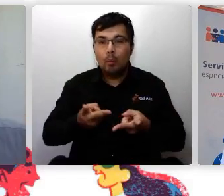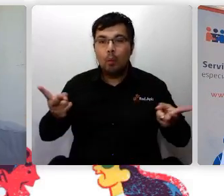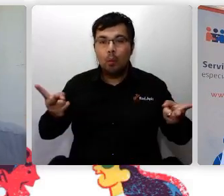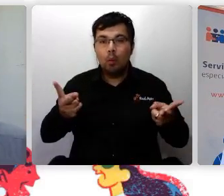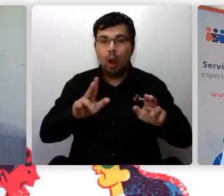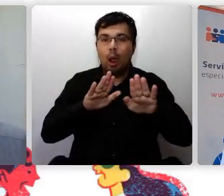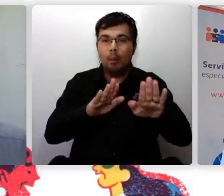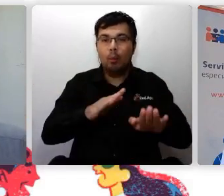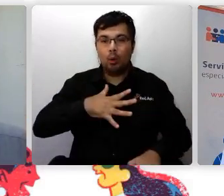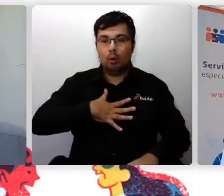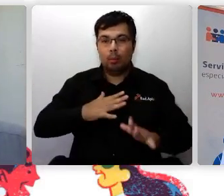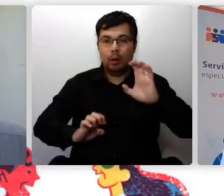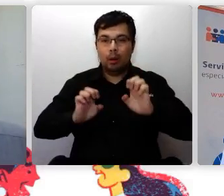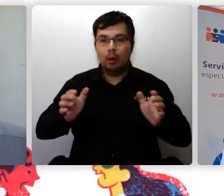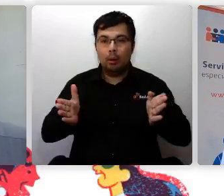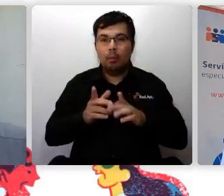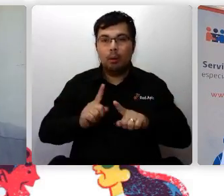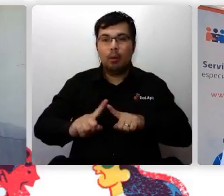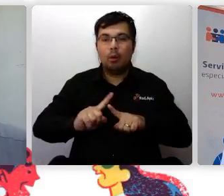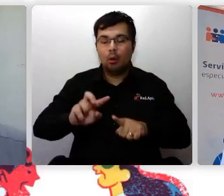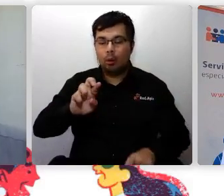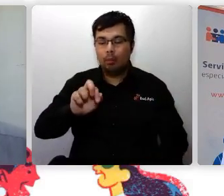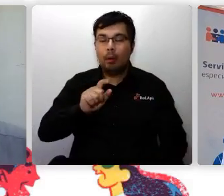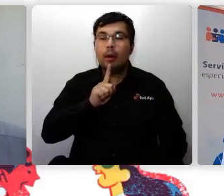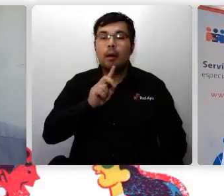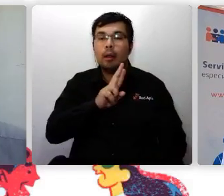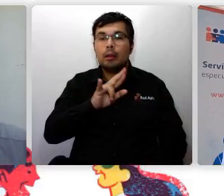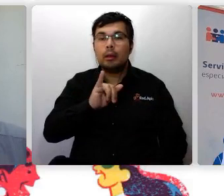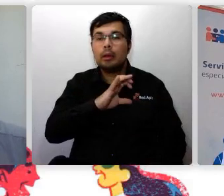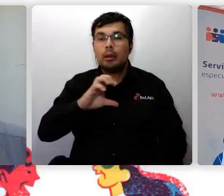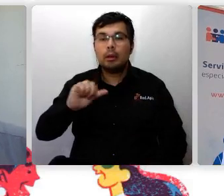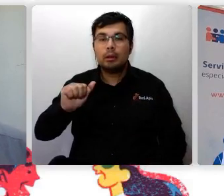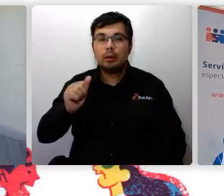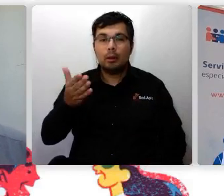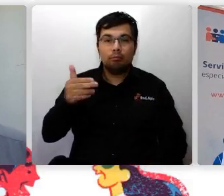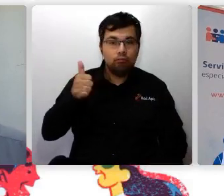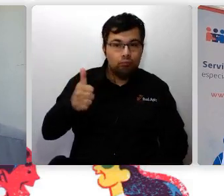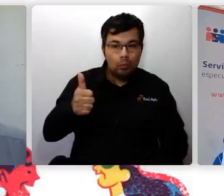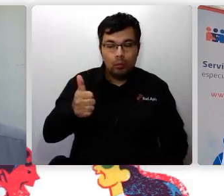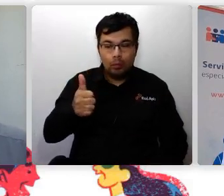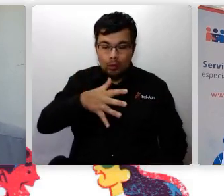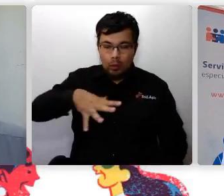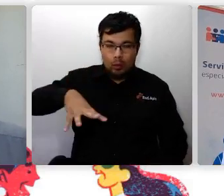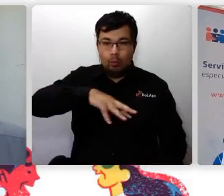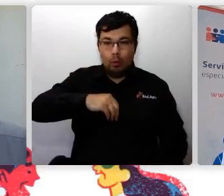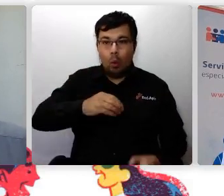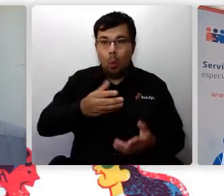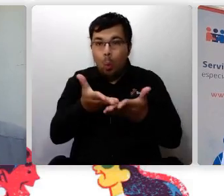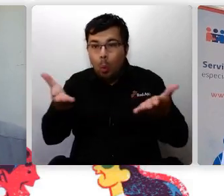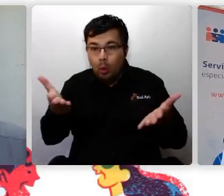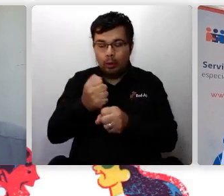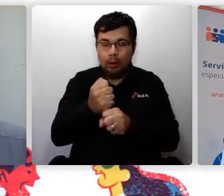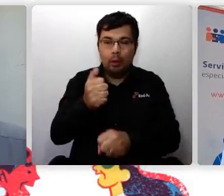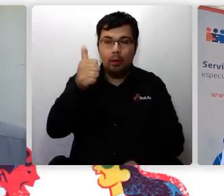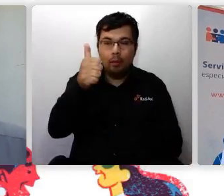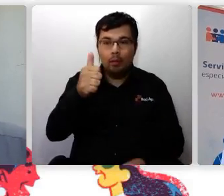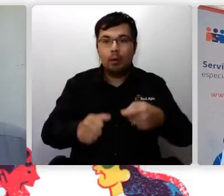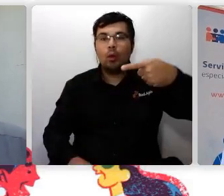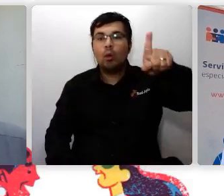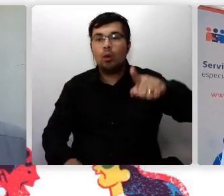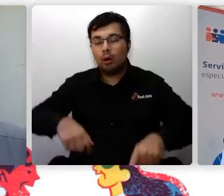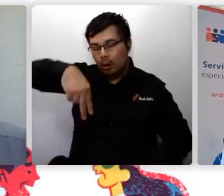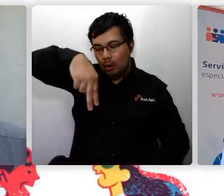que le da dedito para arriba porque estuvimos haciendo la pega bien. Gracias, Patricia. Nancy Gómez, muchas gracias por la ayuda.